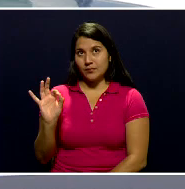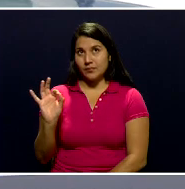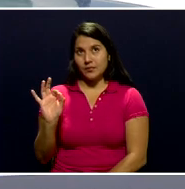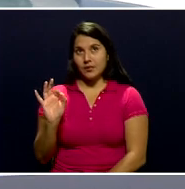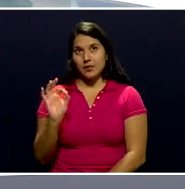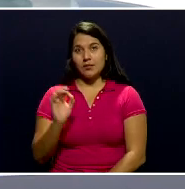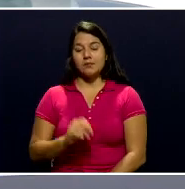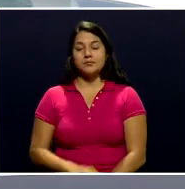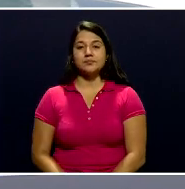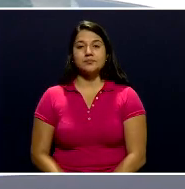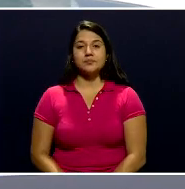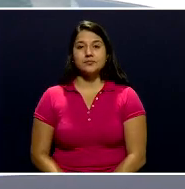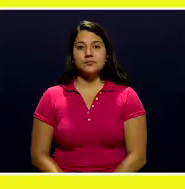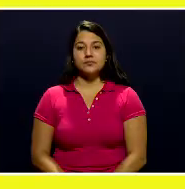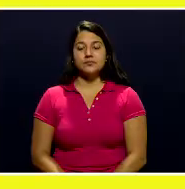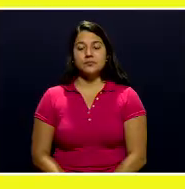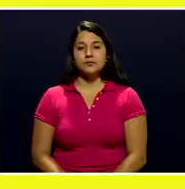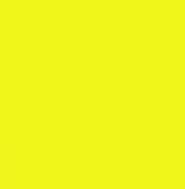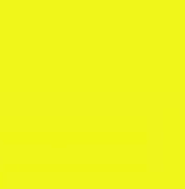a verlo.